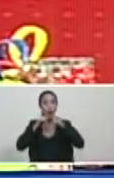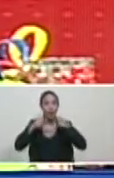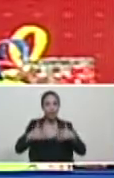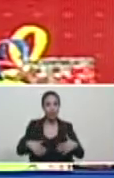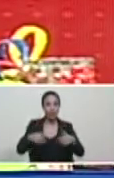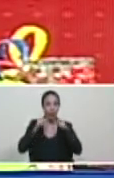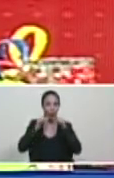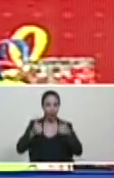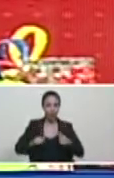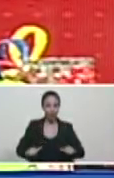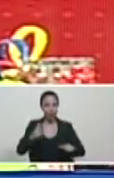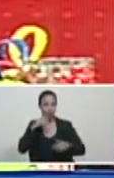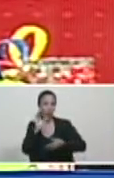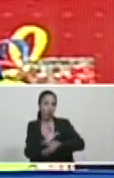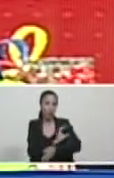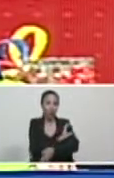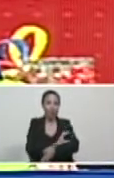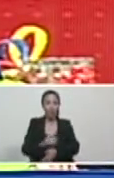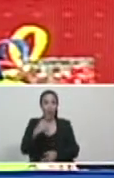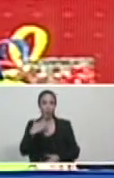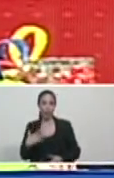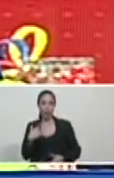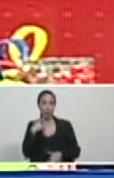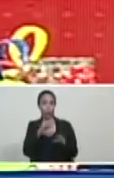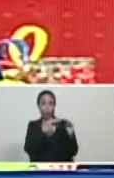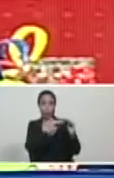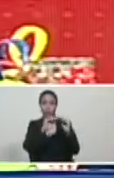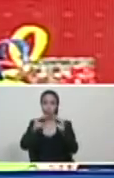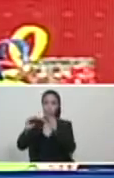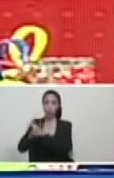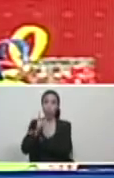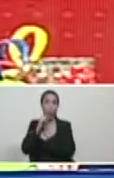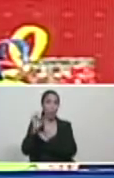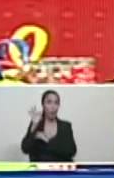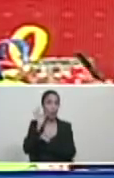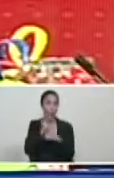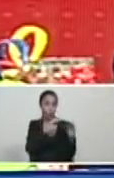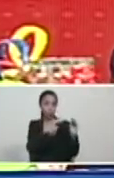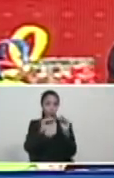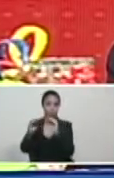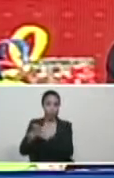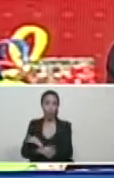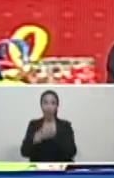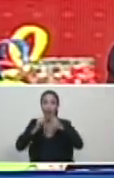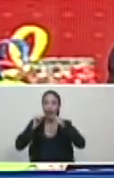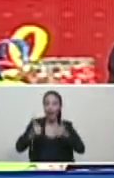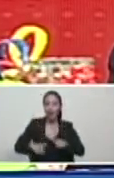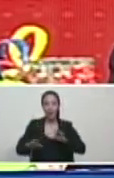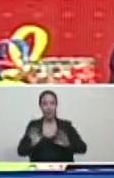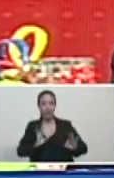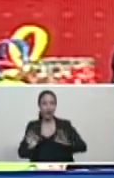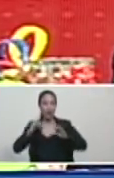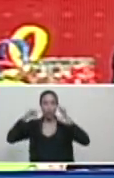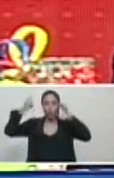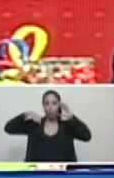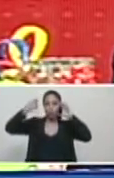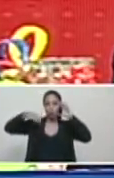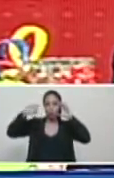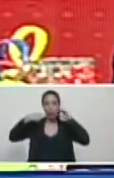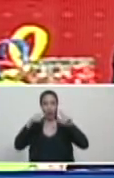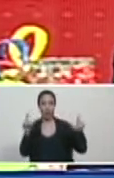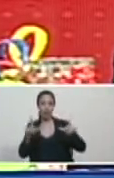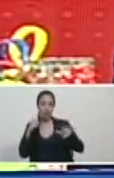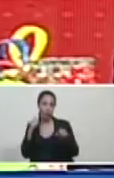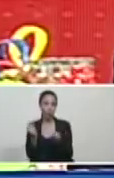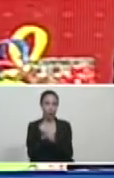país, a todos, hombres y mujeres del arte, del teatro, del cine, de la televisión,